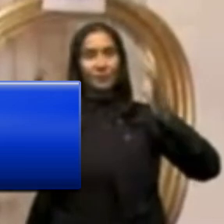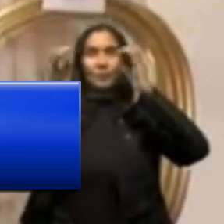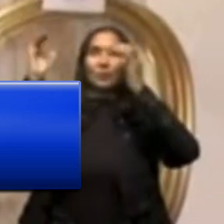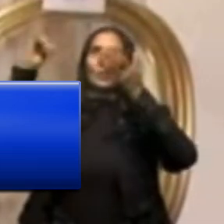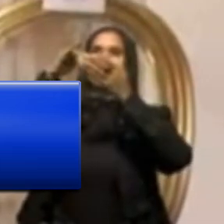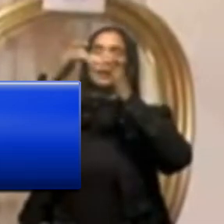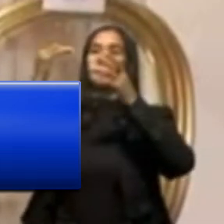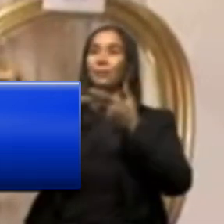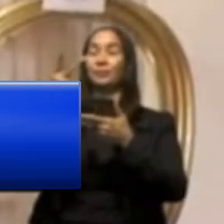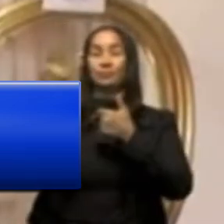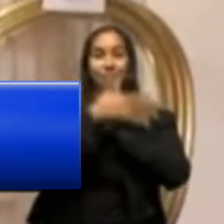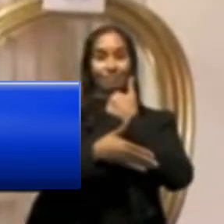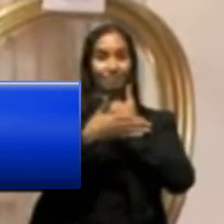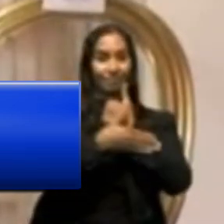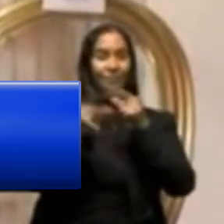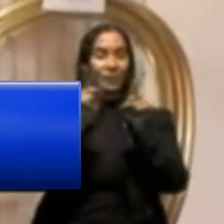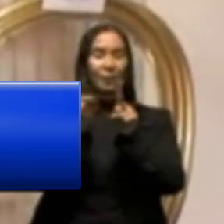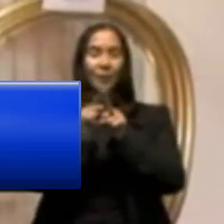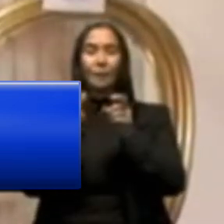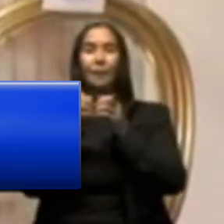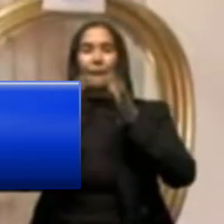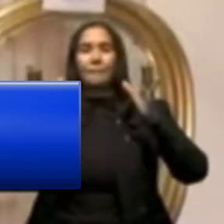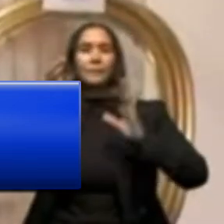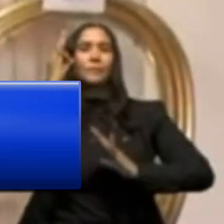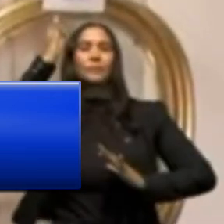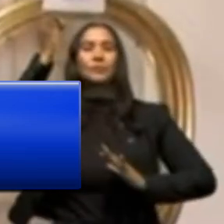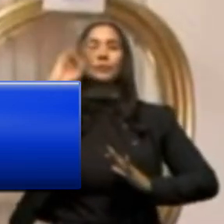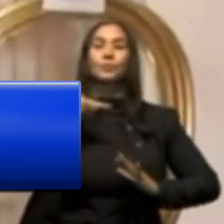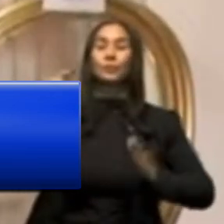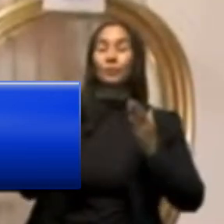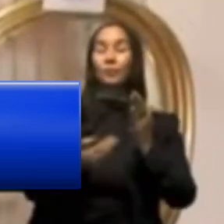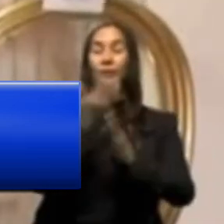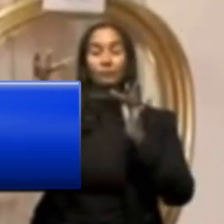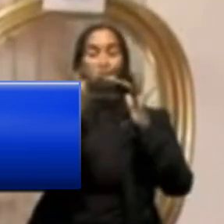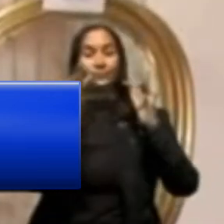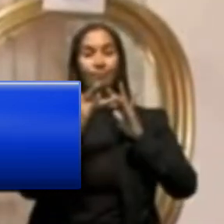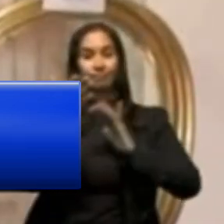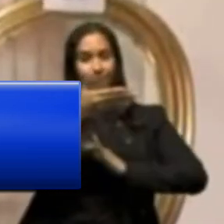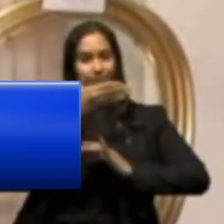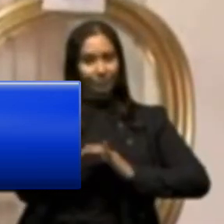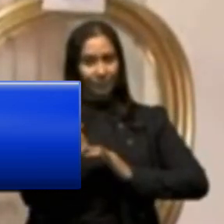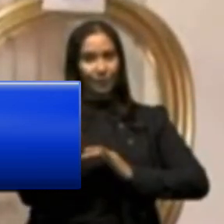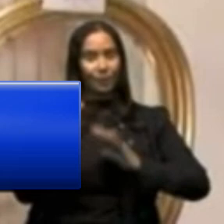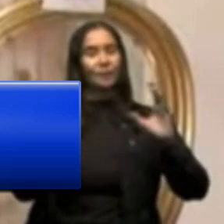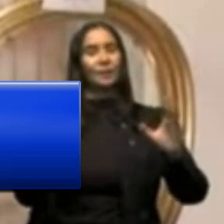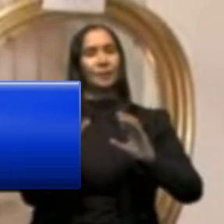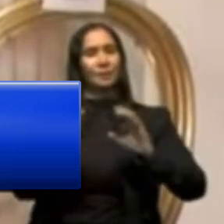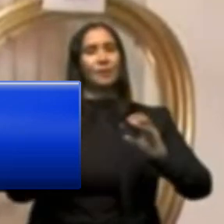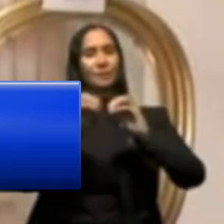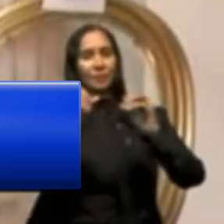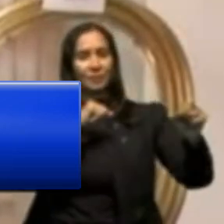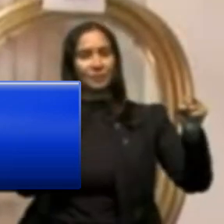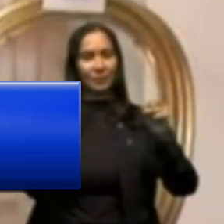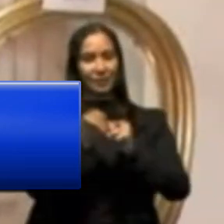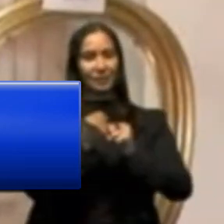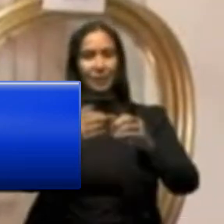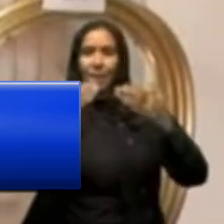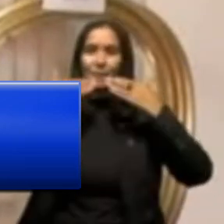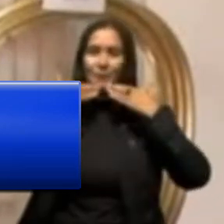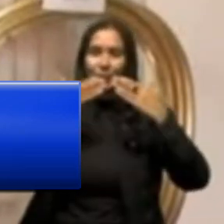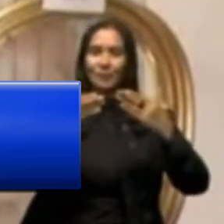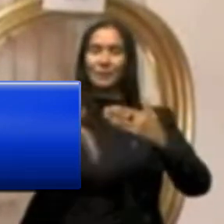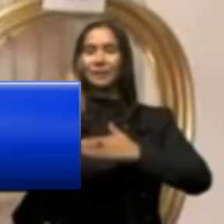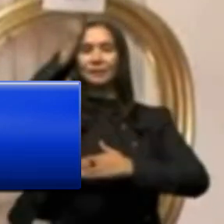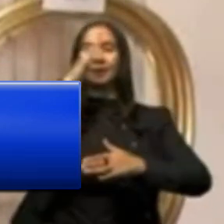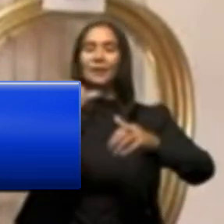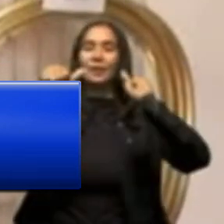cielos de ambos países pero también abrimos un futuro nuevo que nos conecta mejor y nos hace más fuertes Muchas gracias